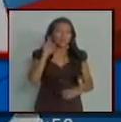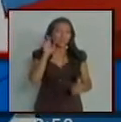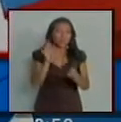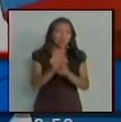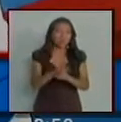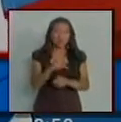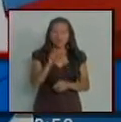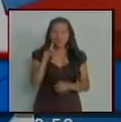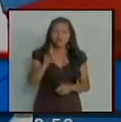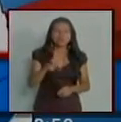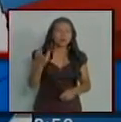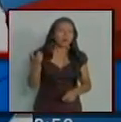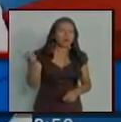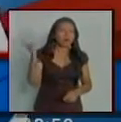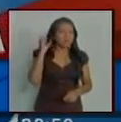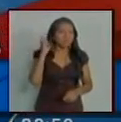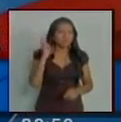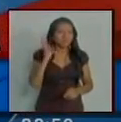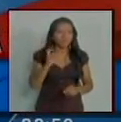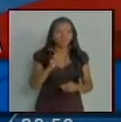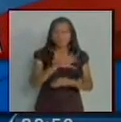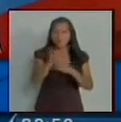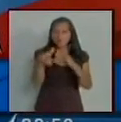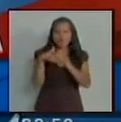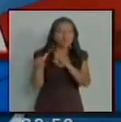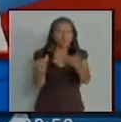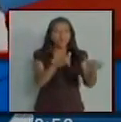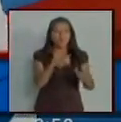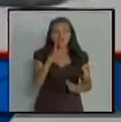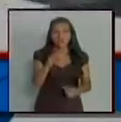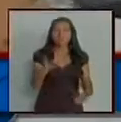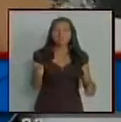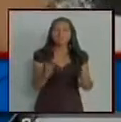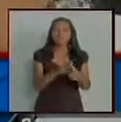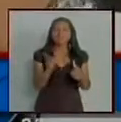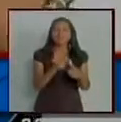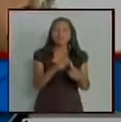a necesitar un implante coclear. Primeramente tenemos que